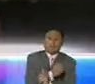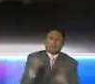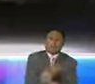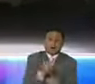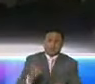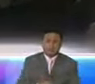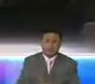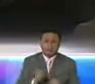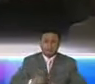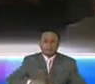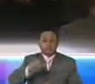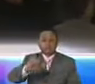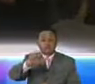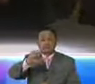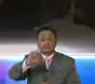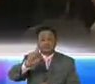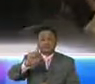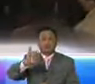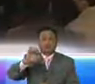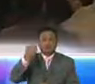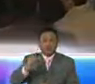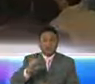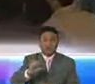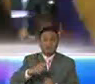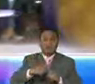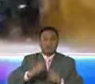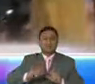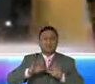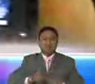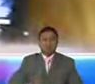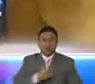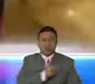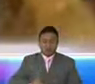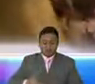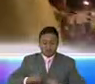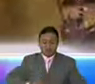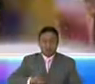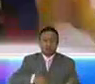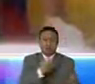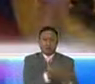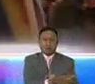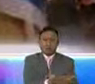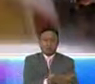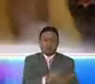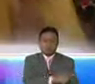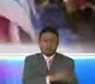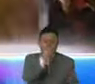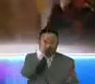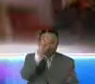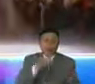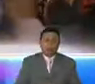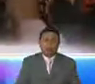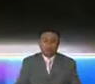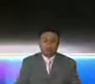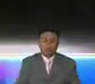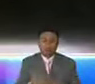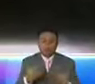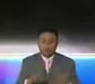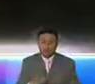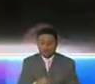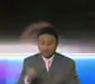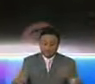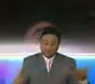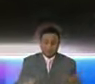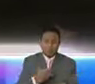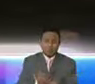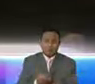Además, Alexis Mera, exsecretario jurídico de la presidencia, presentó un oficio en torno a esas declaraciones. Una vez que analicen todas